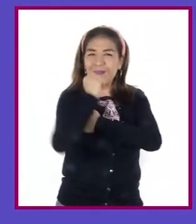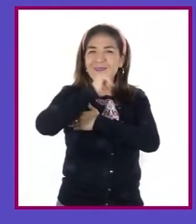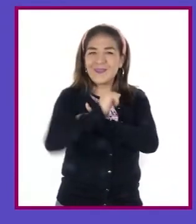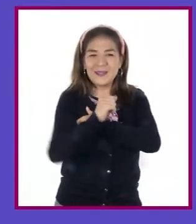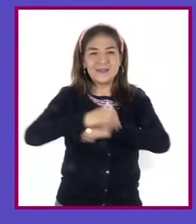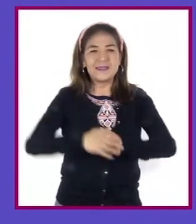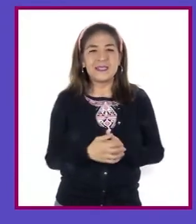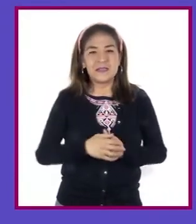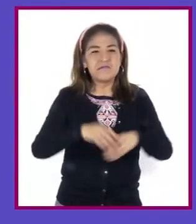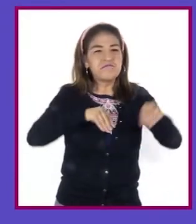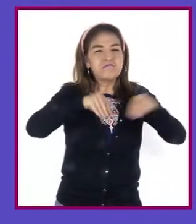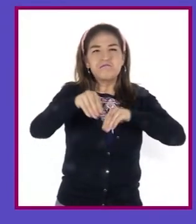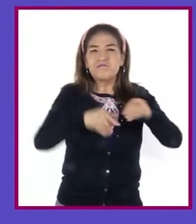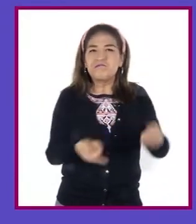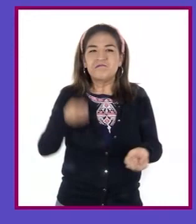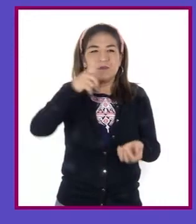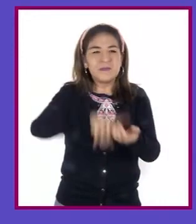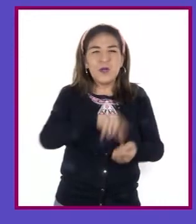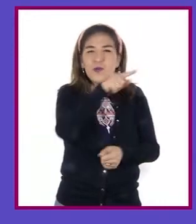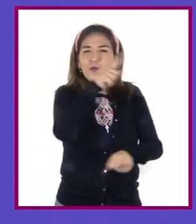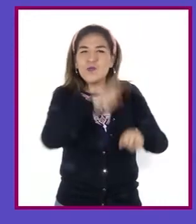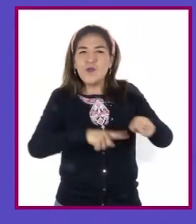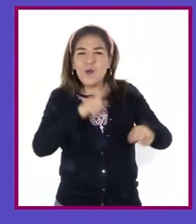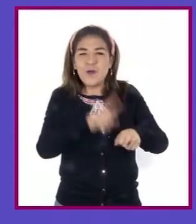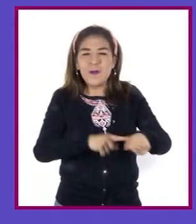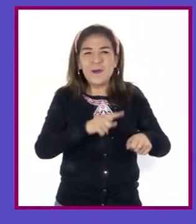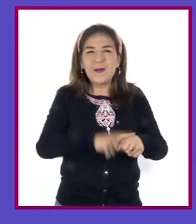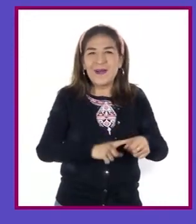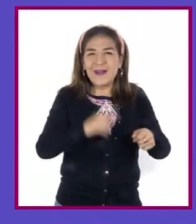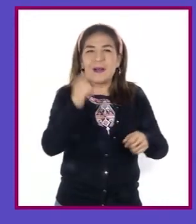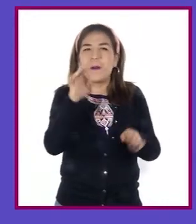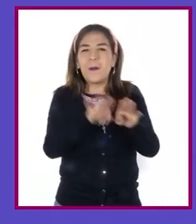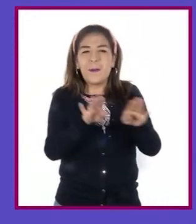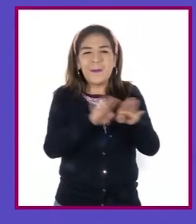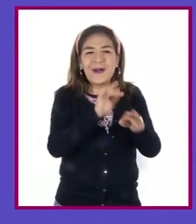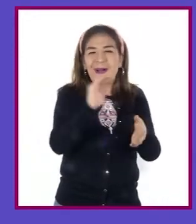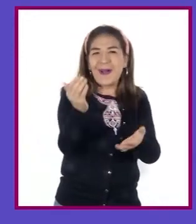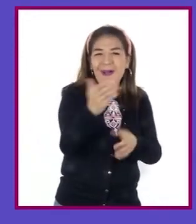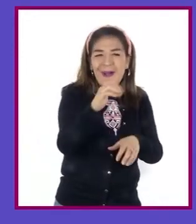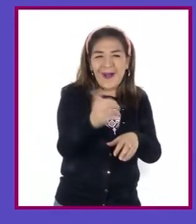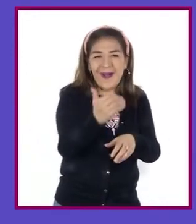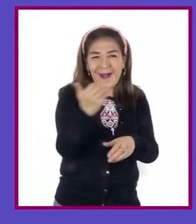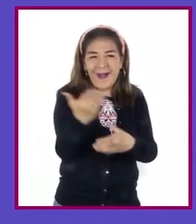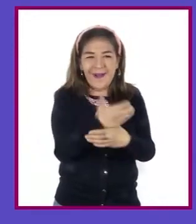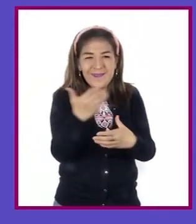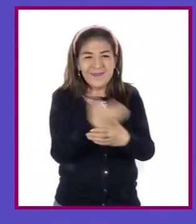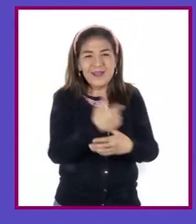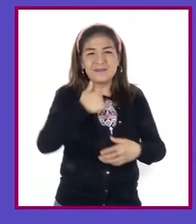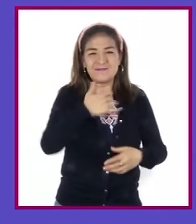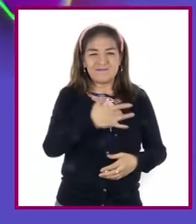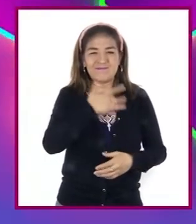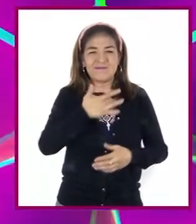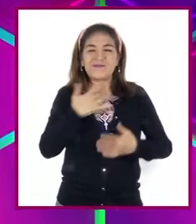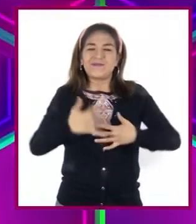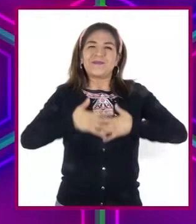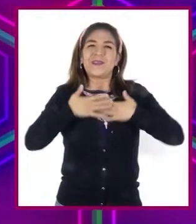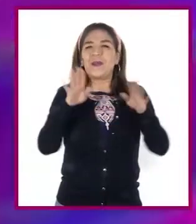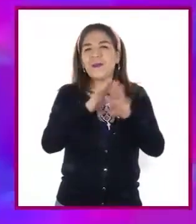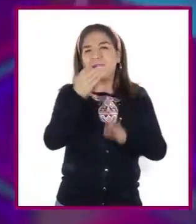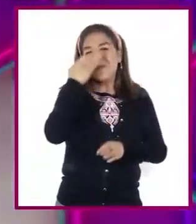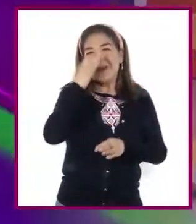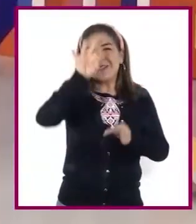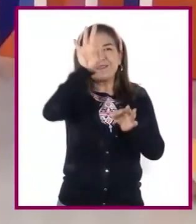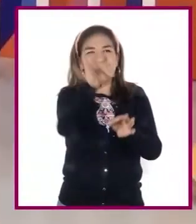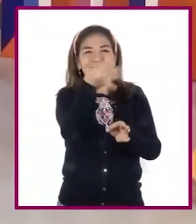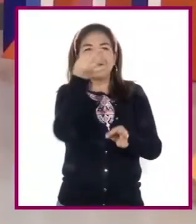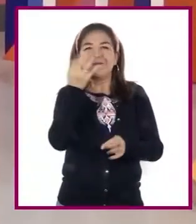Inamovible canela, imperdurable porte. Mi alma anhela que esa flor no se corte.